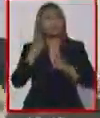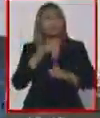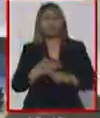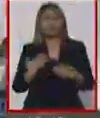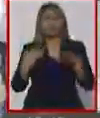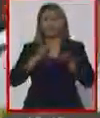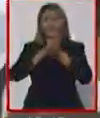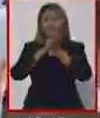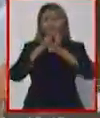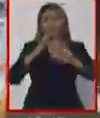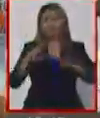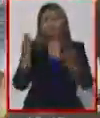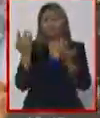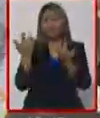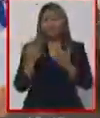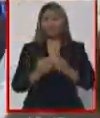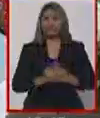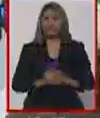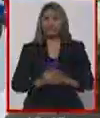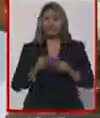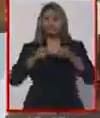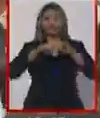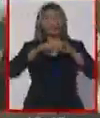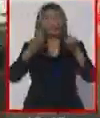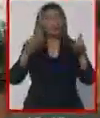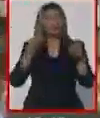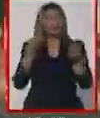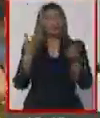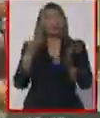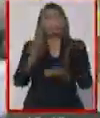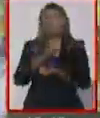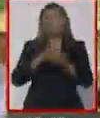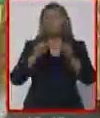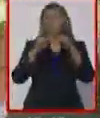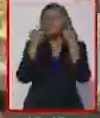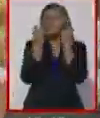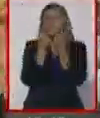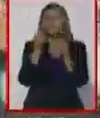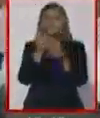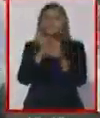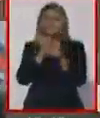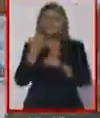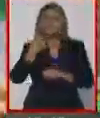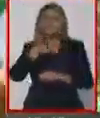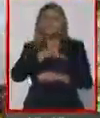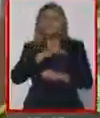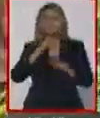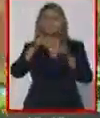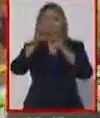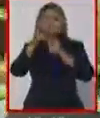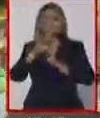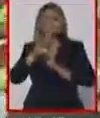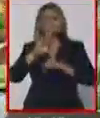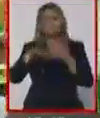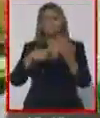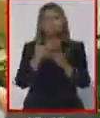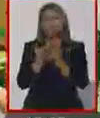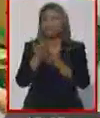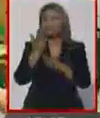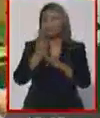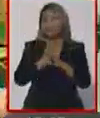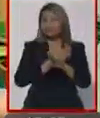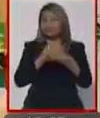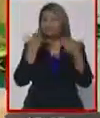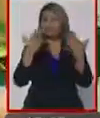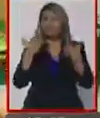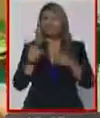estado pacíficamente aguardando. En vista de que se están gestando las mesas de trabajo, nosotros respetuosos de los procedimientos,